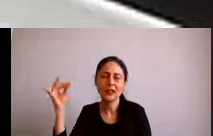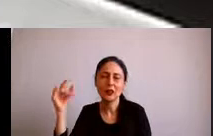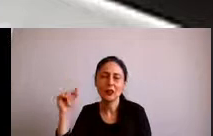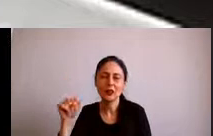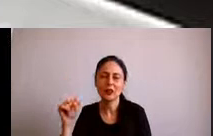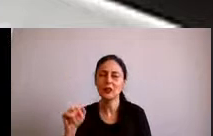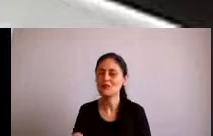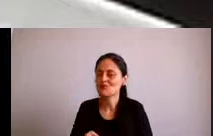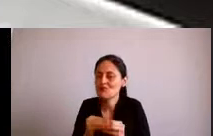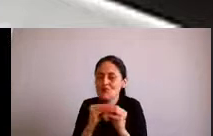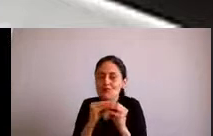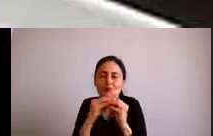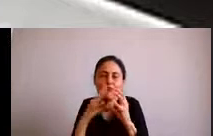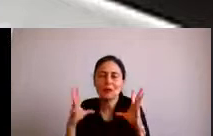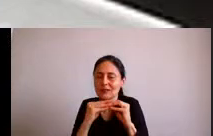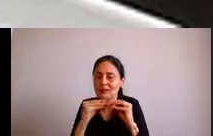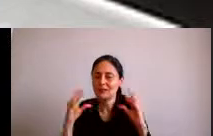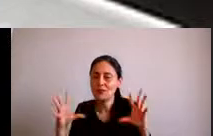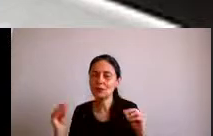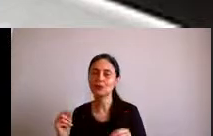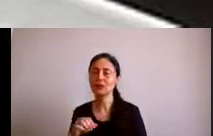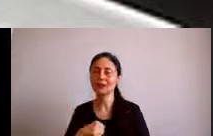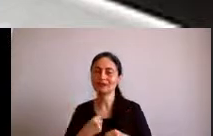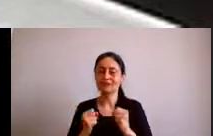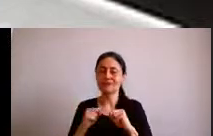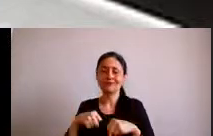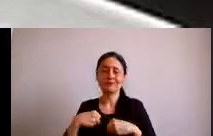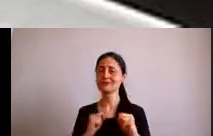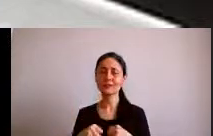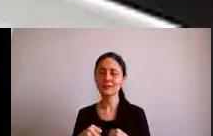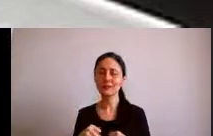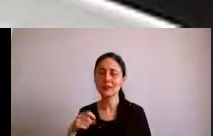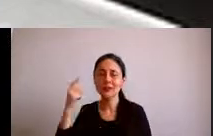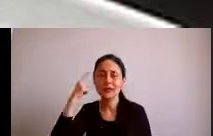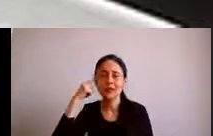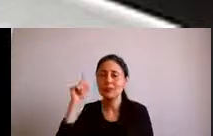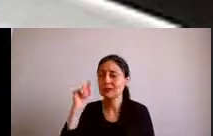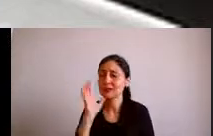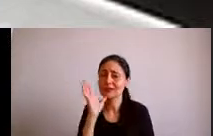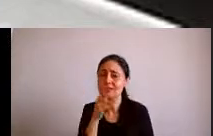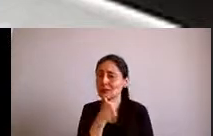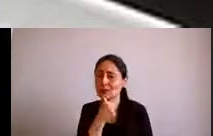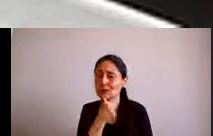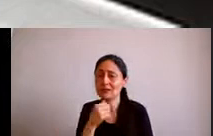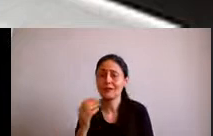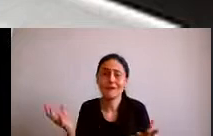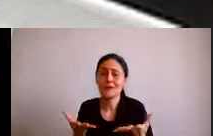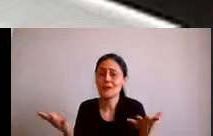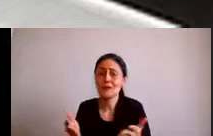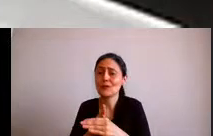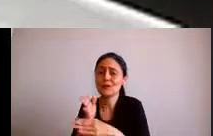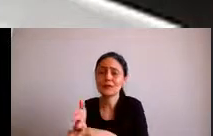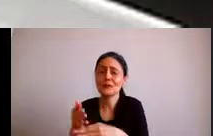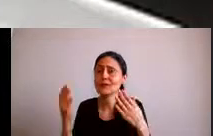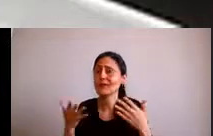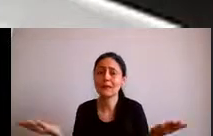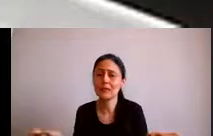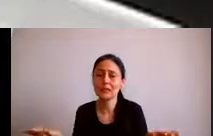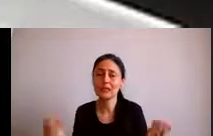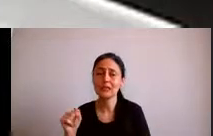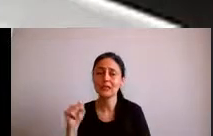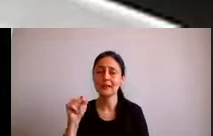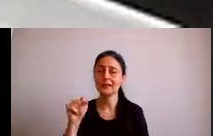mucha ansiedad. Muchas veces también el paciente no sabe si va a salir, cómo va a salir de ahí. Entonces, son estados que son muy